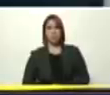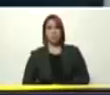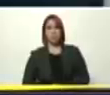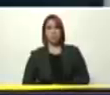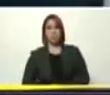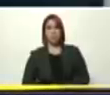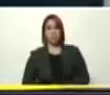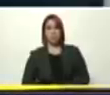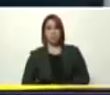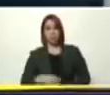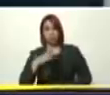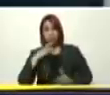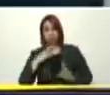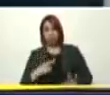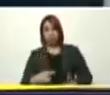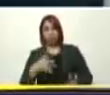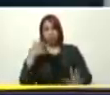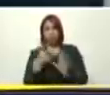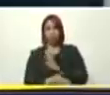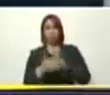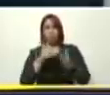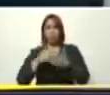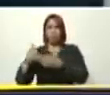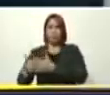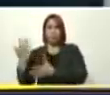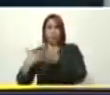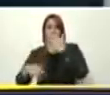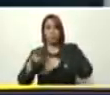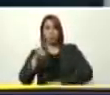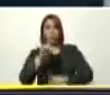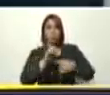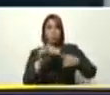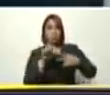El resultado de estas elecciones de hace 2 semanas,